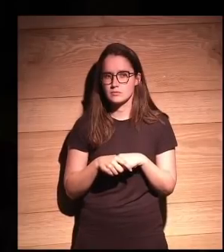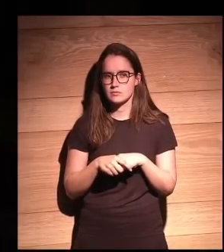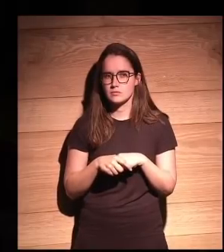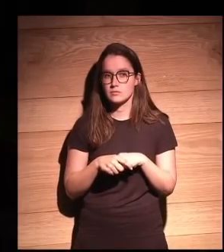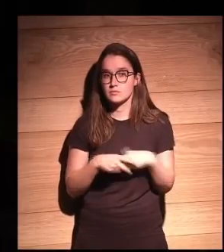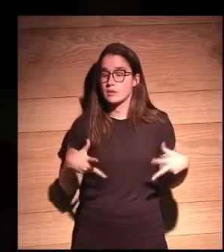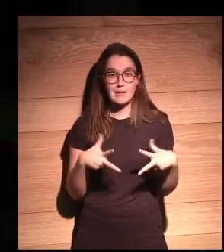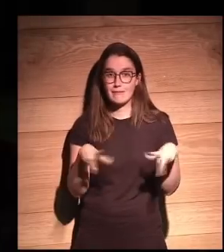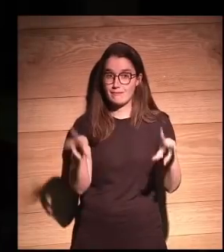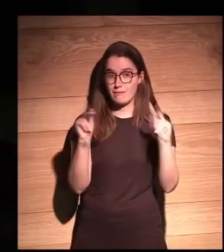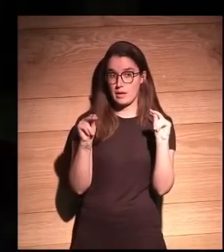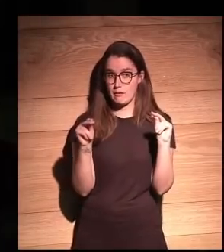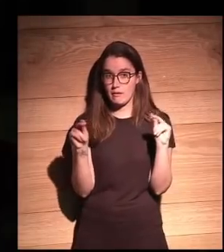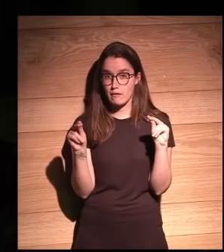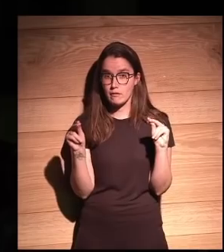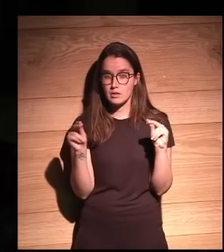Terminé.